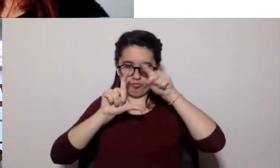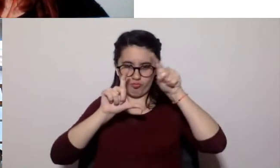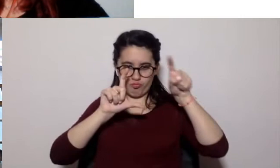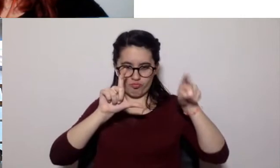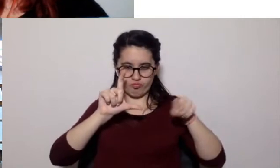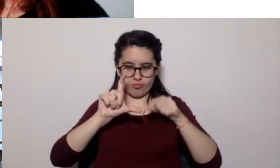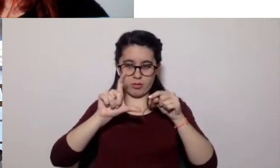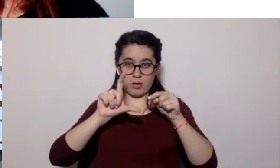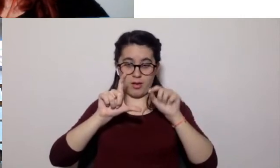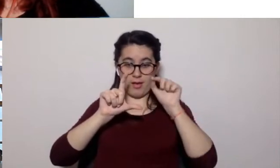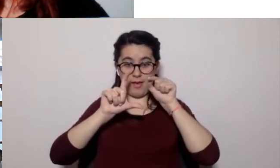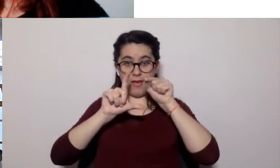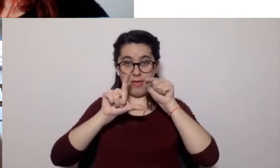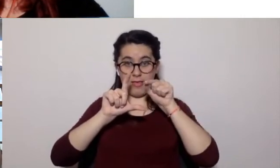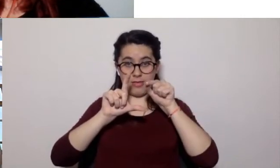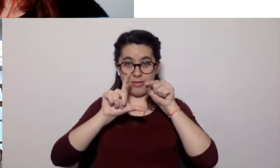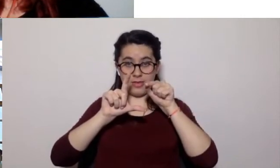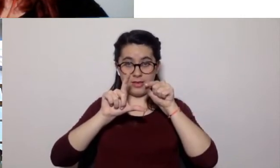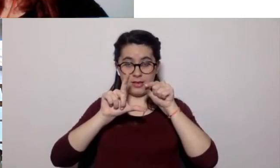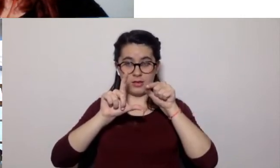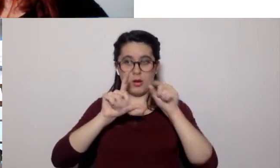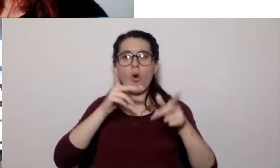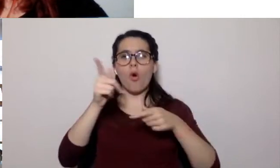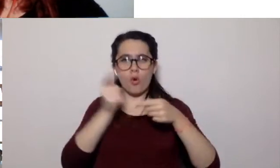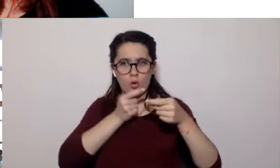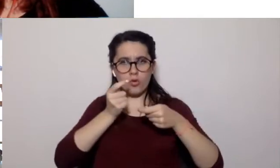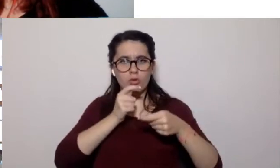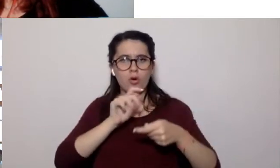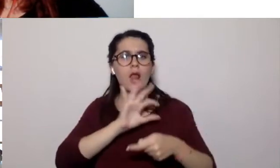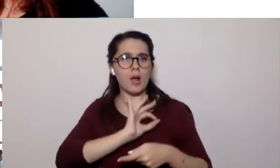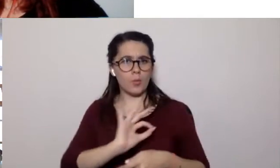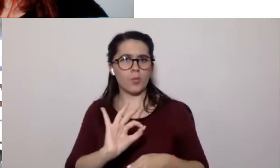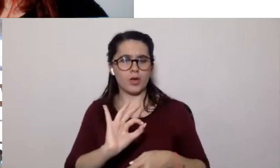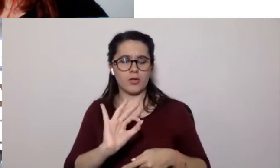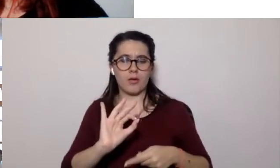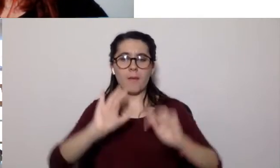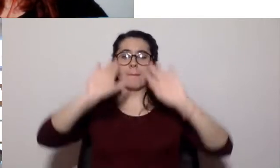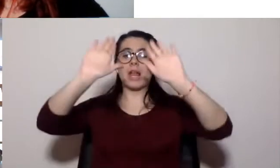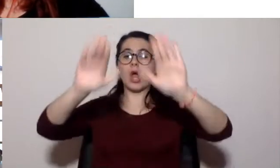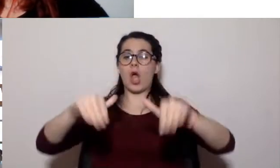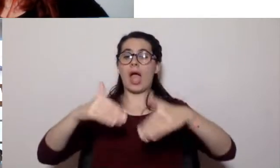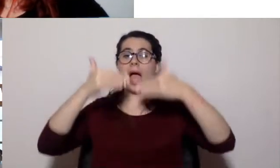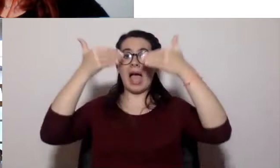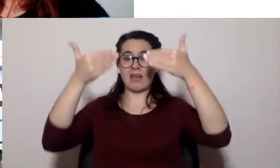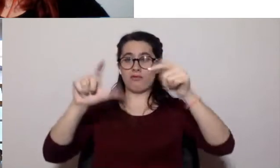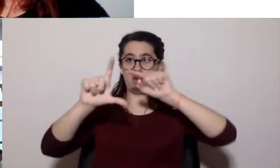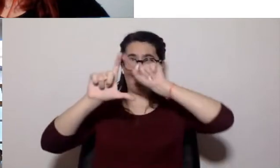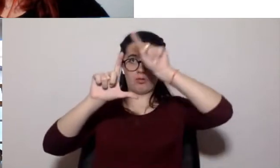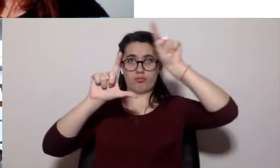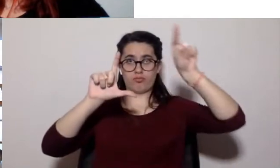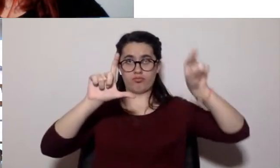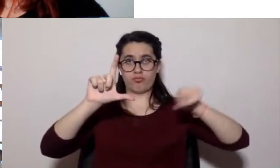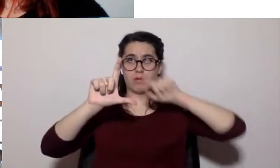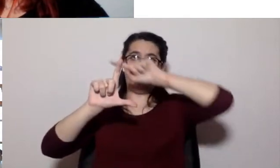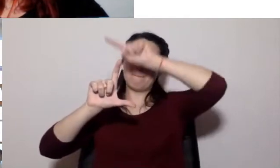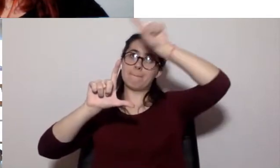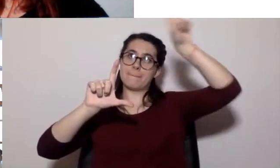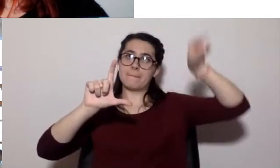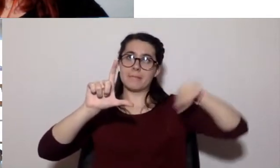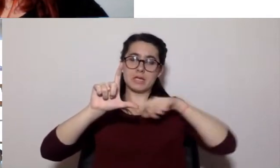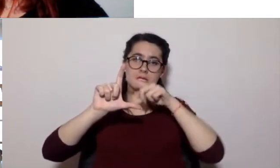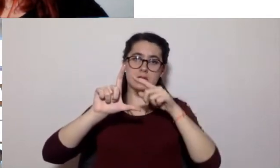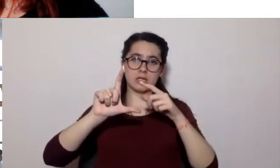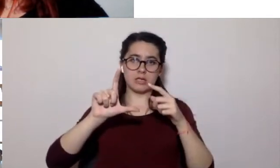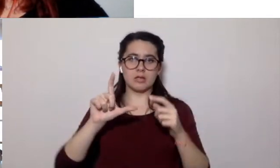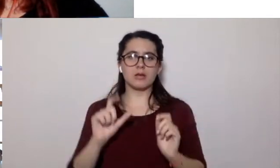control y afuera del círculo estaría lo que está fuera de mi control. Por ejemplo, dentro de mi control